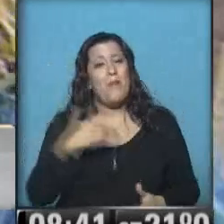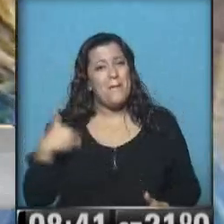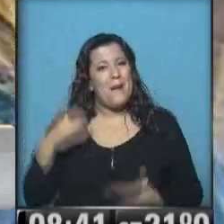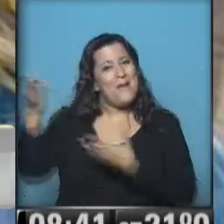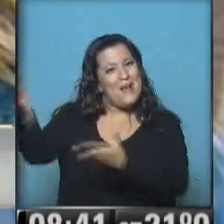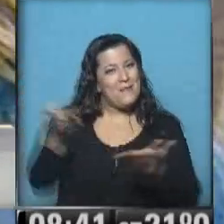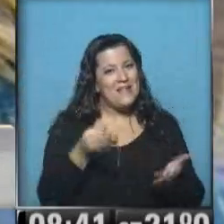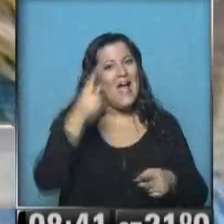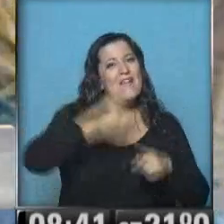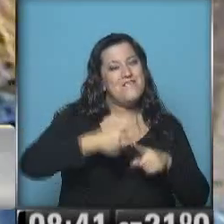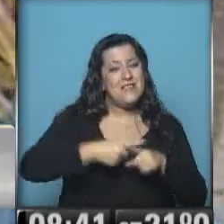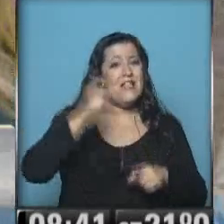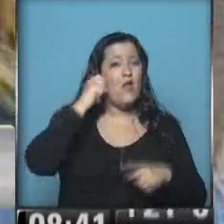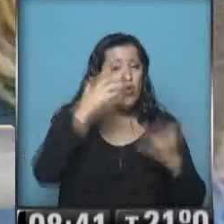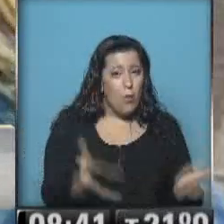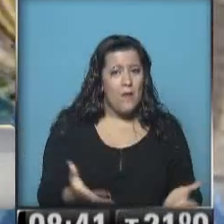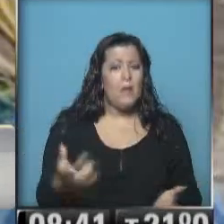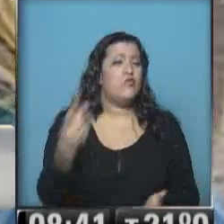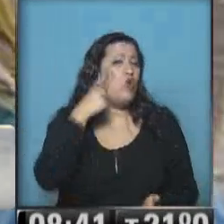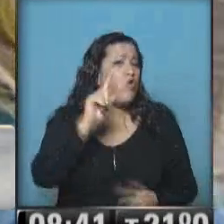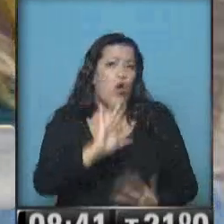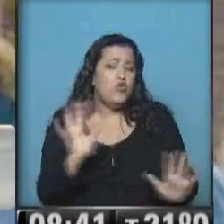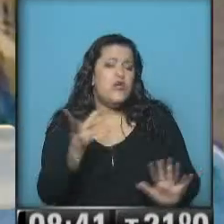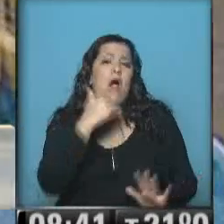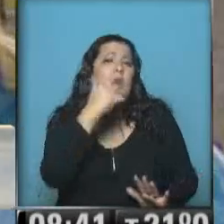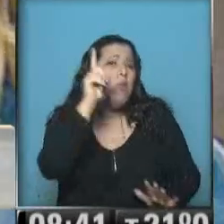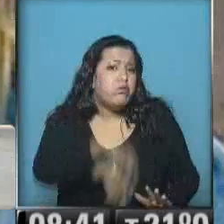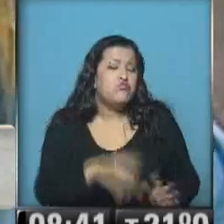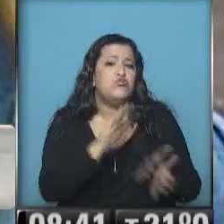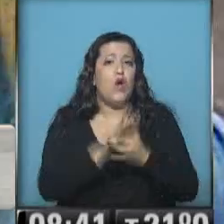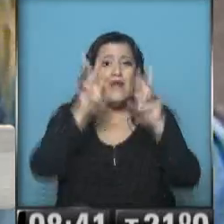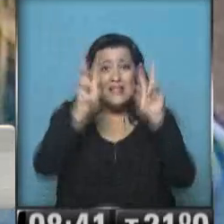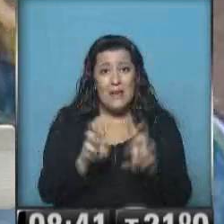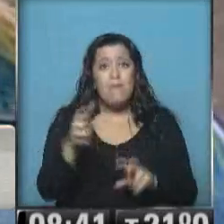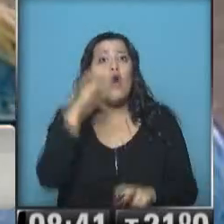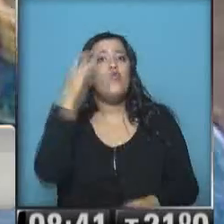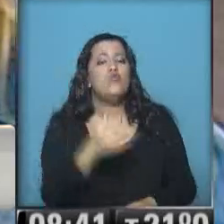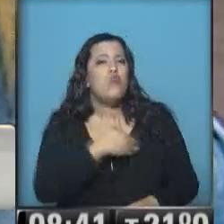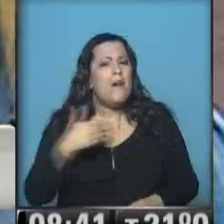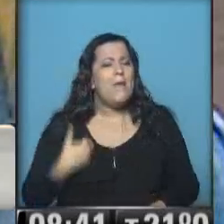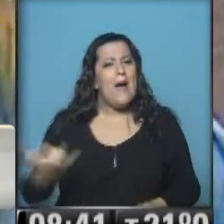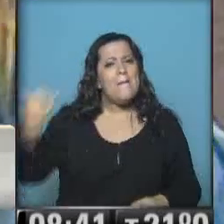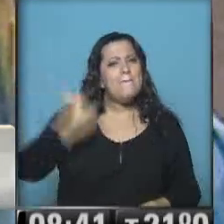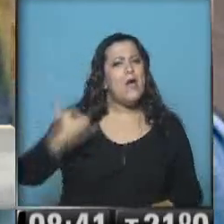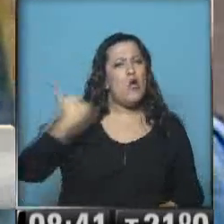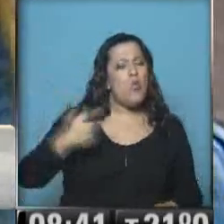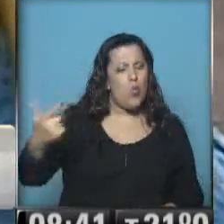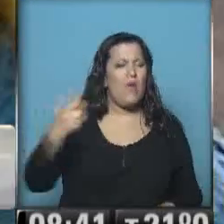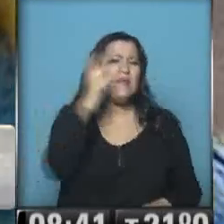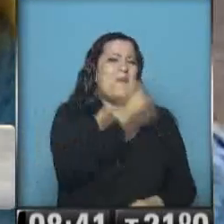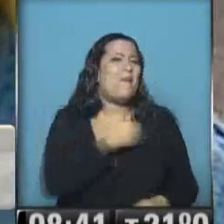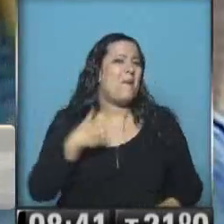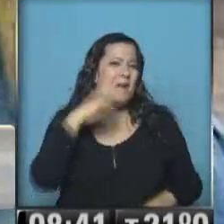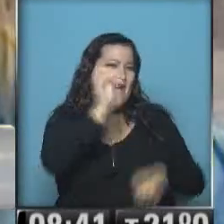venga la nena al cumpleaños desconociendo todo esto que sucedía ella comenta esto a unos papás que se